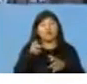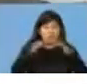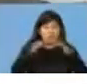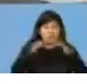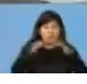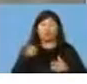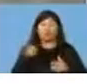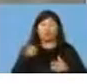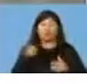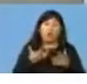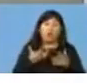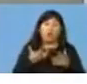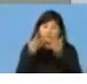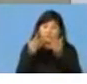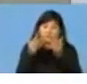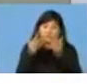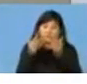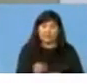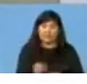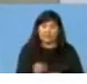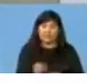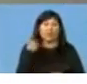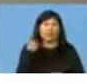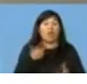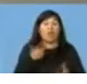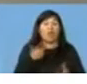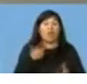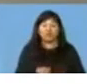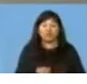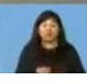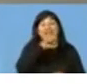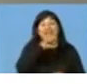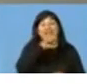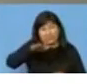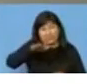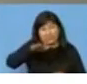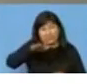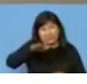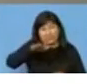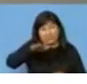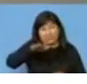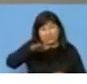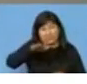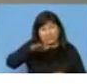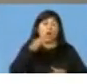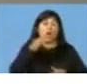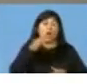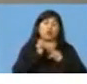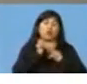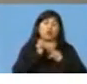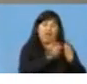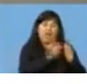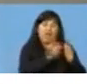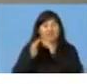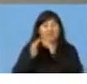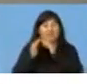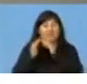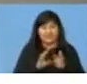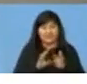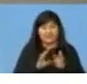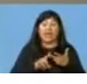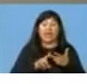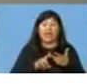en el ramal a la construcción de viviendas, que es un tema muy, muy importante en Jujuy. Y después en lo que es medio ambiente,